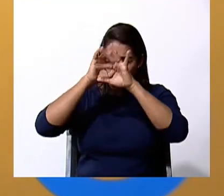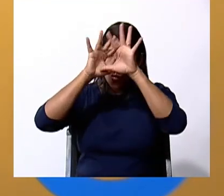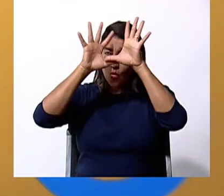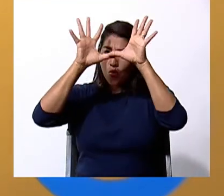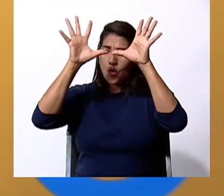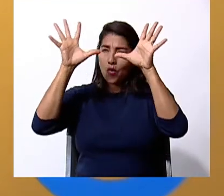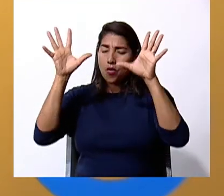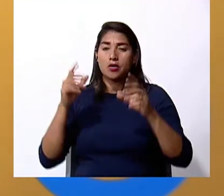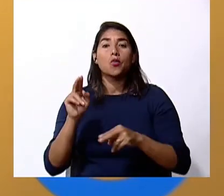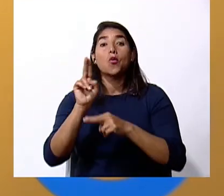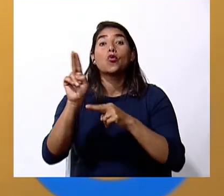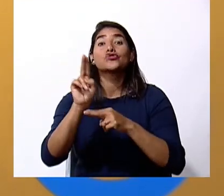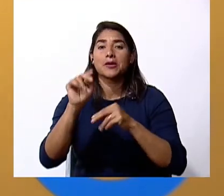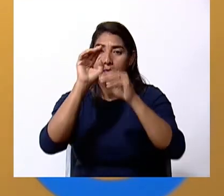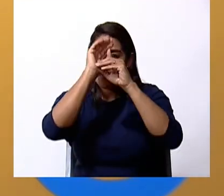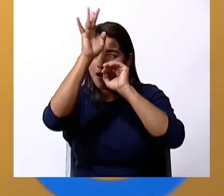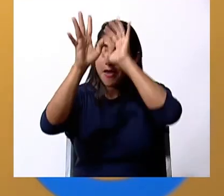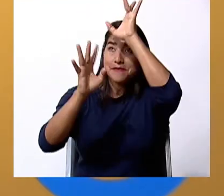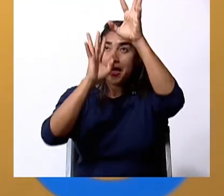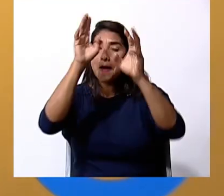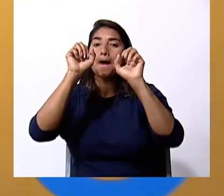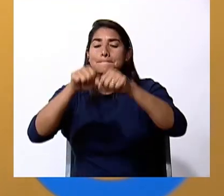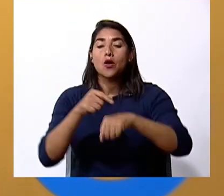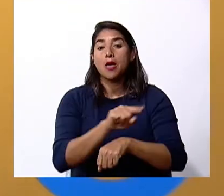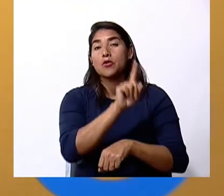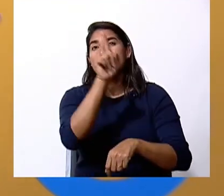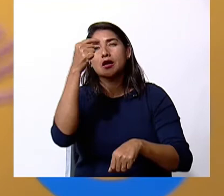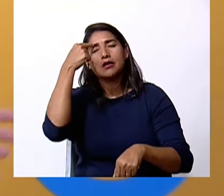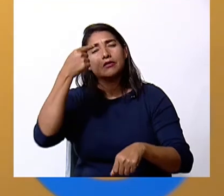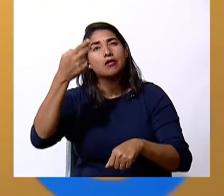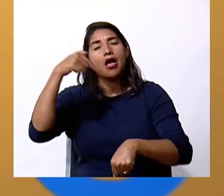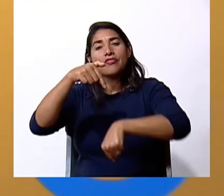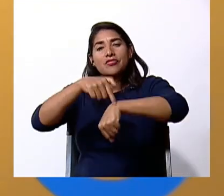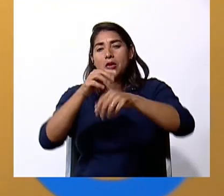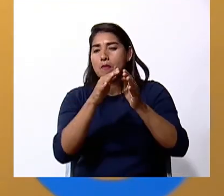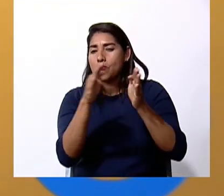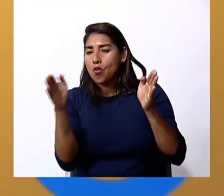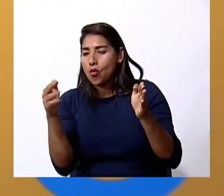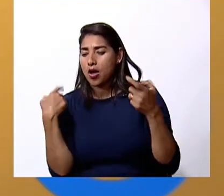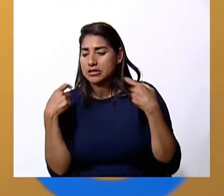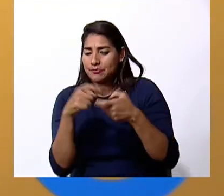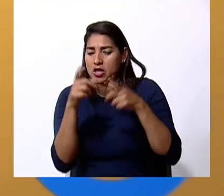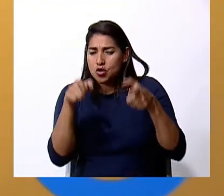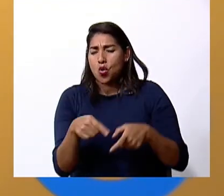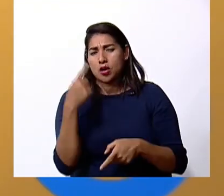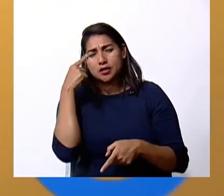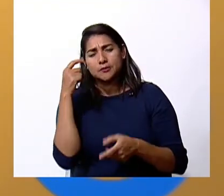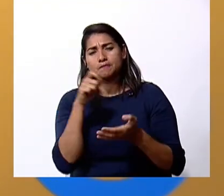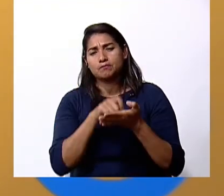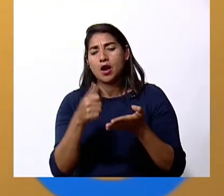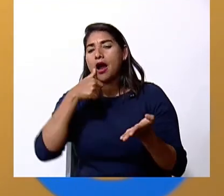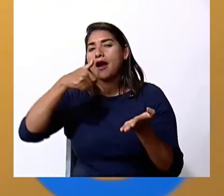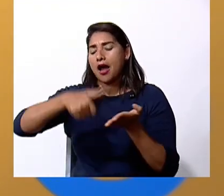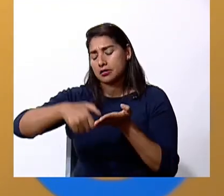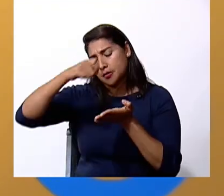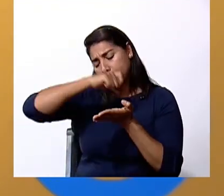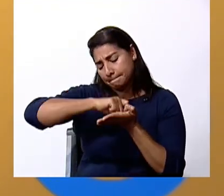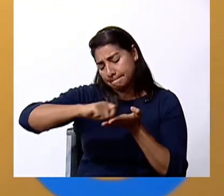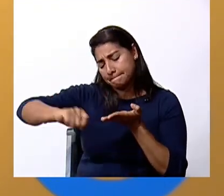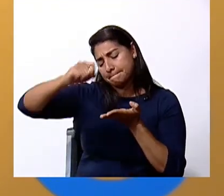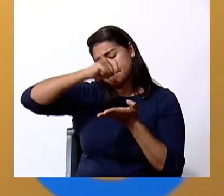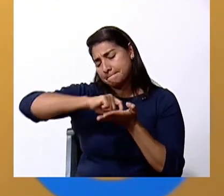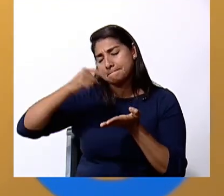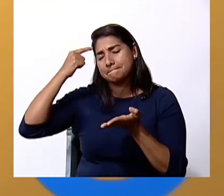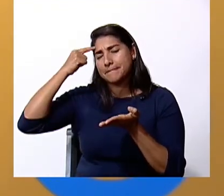porque para todo existe la imaginación. Podemos irnos a la colonia, vamos al cabildo y hacemos una carta.